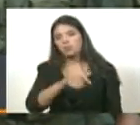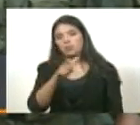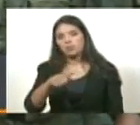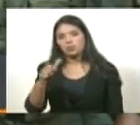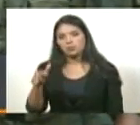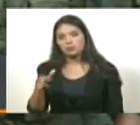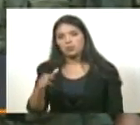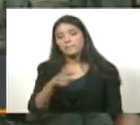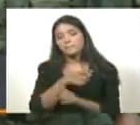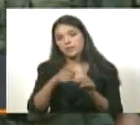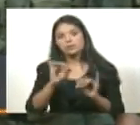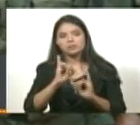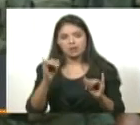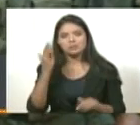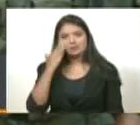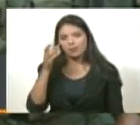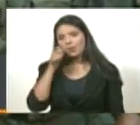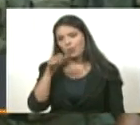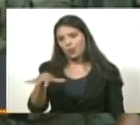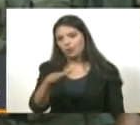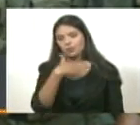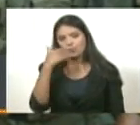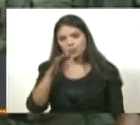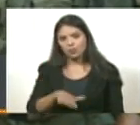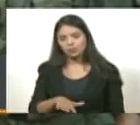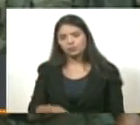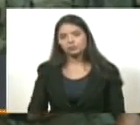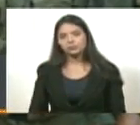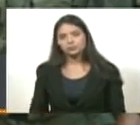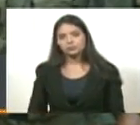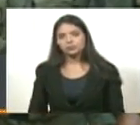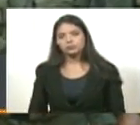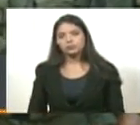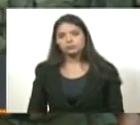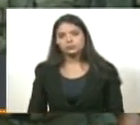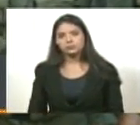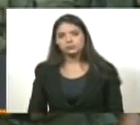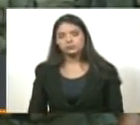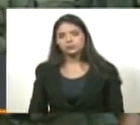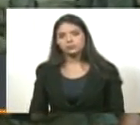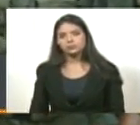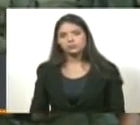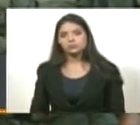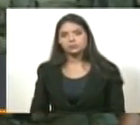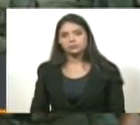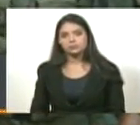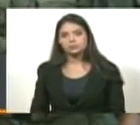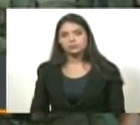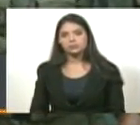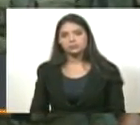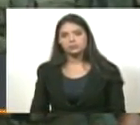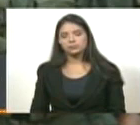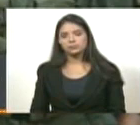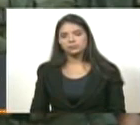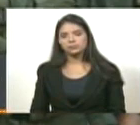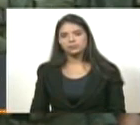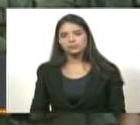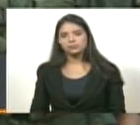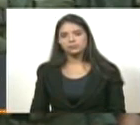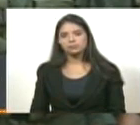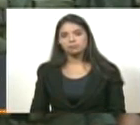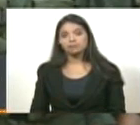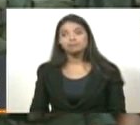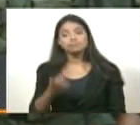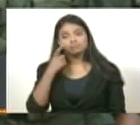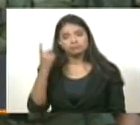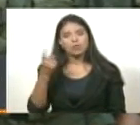los resultados que ya todo el pueblo de Venezuela tiene y sabe y conoce. Ya estamos tras la búsqueda